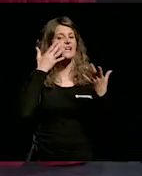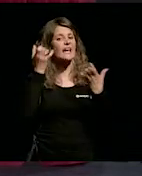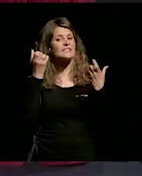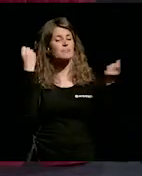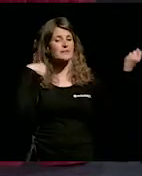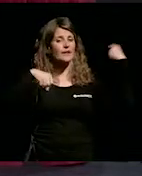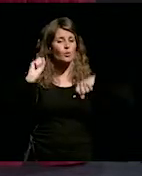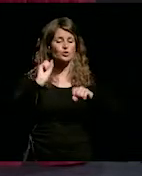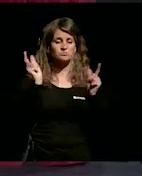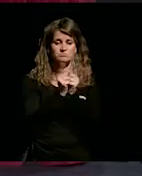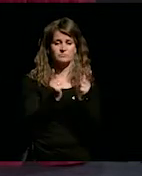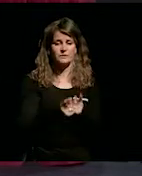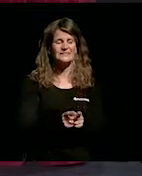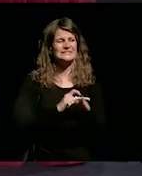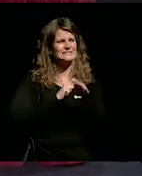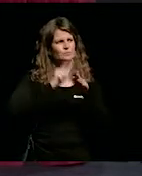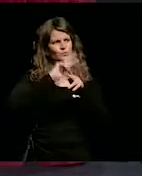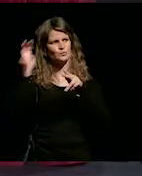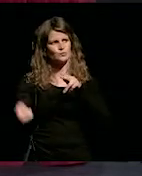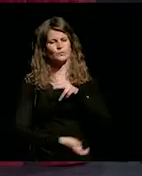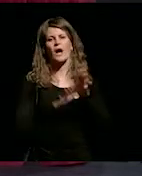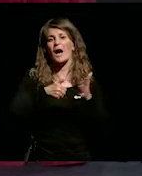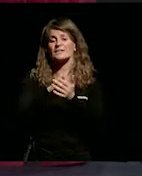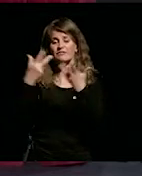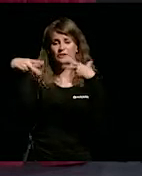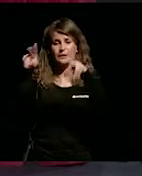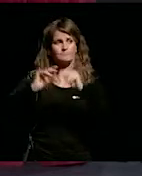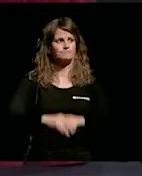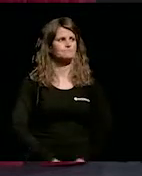breves, diferentes tipos que se desarrollan hasta el final.